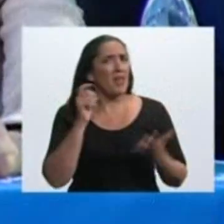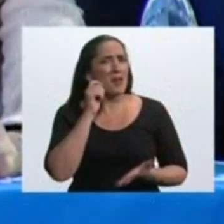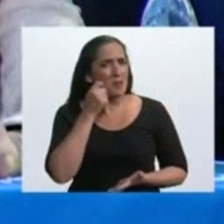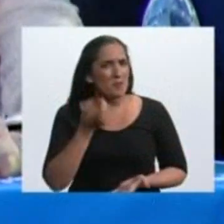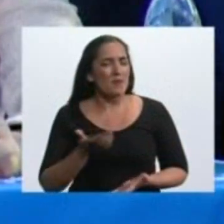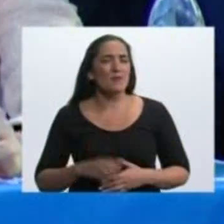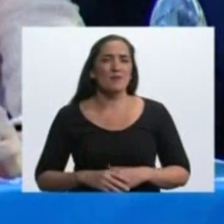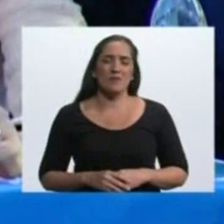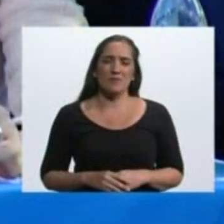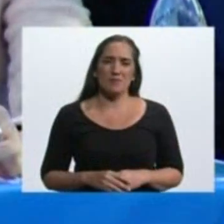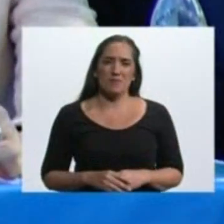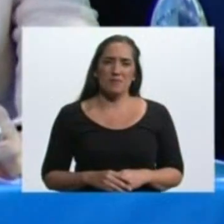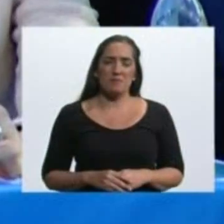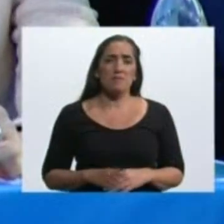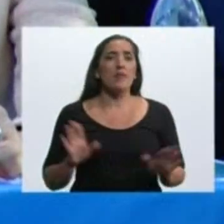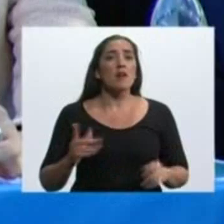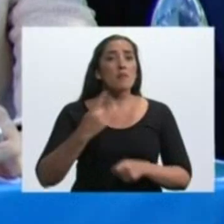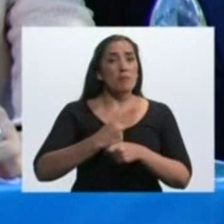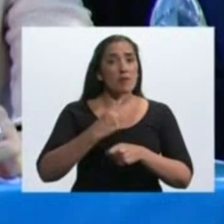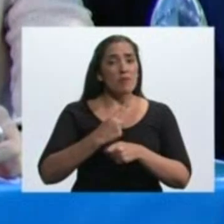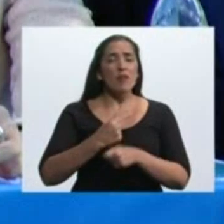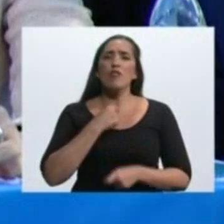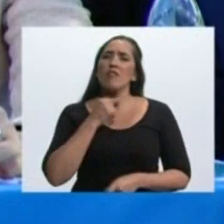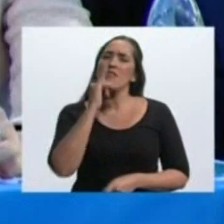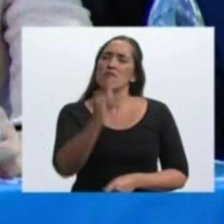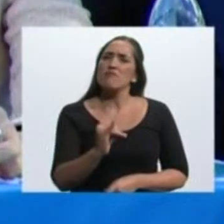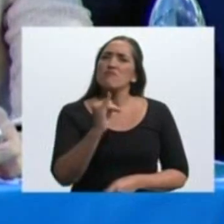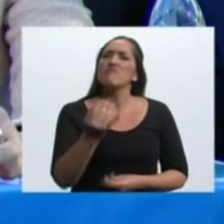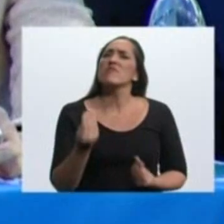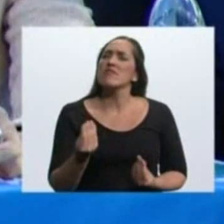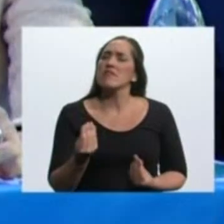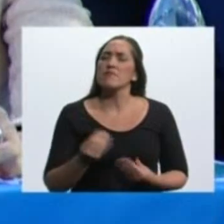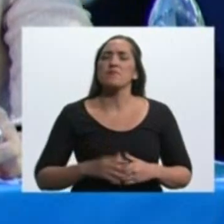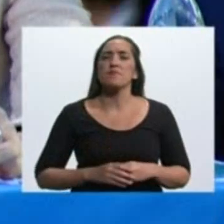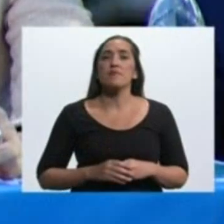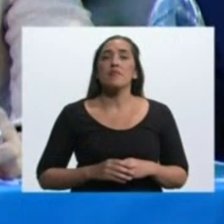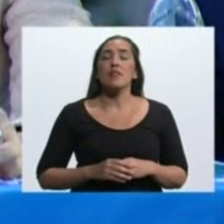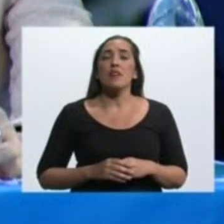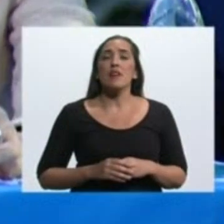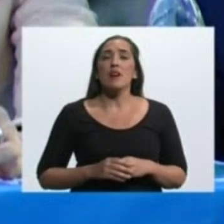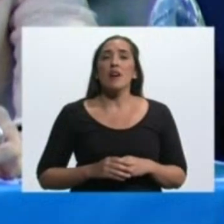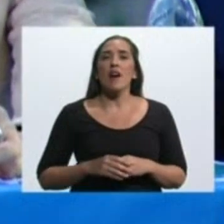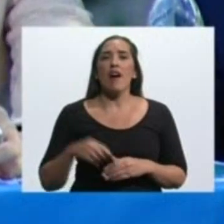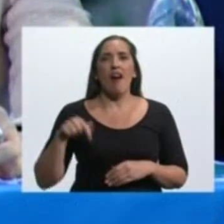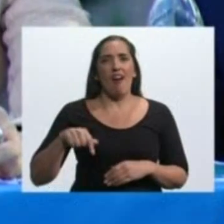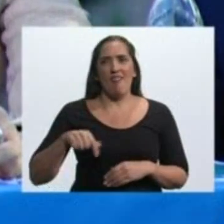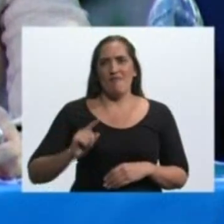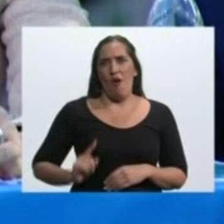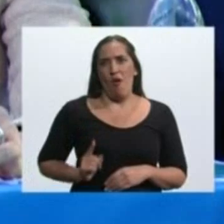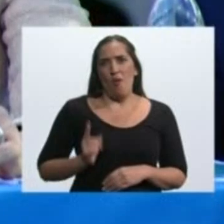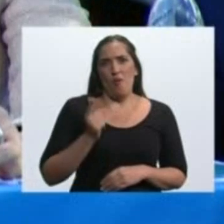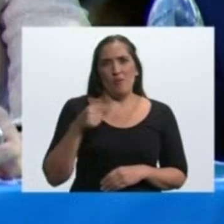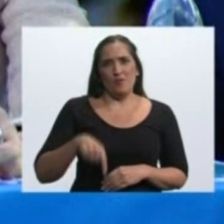Pero primero quiero señalar, antes de ingresar a este orgullo que tenemos al